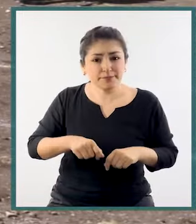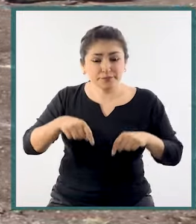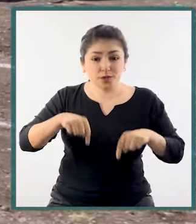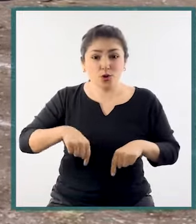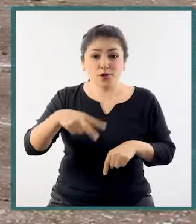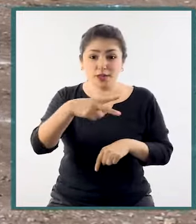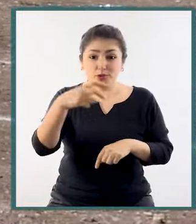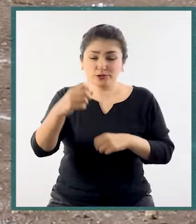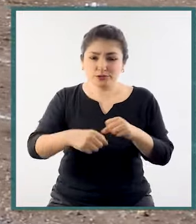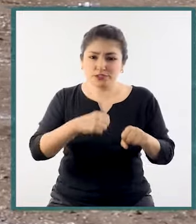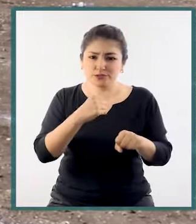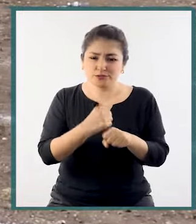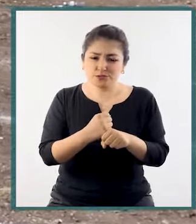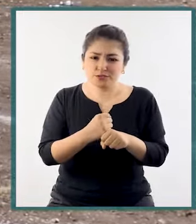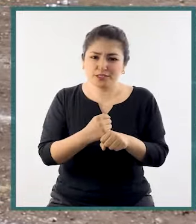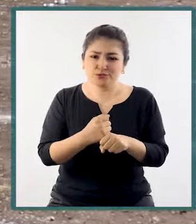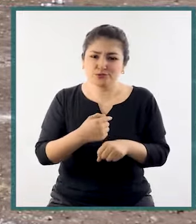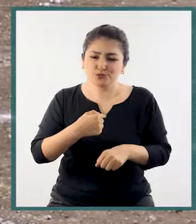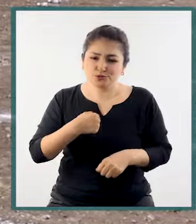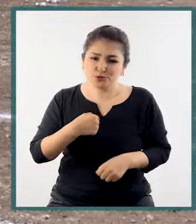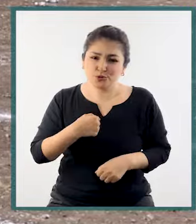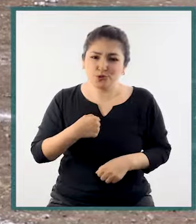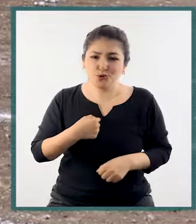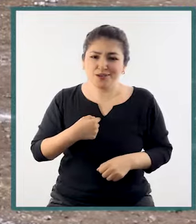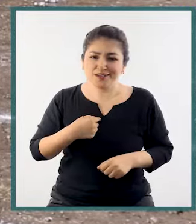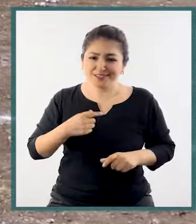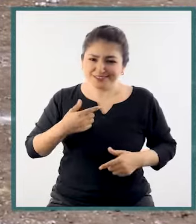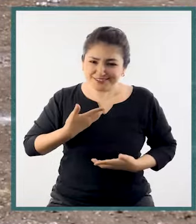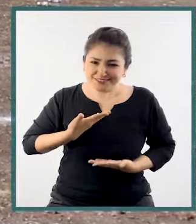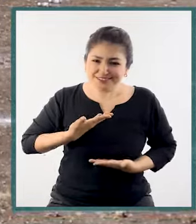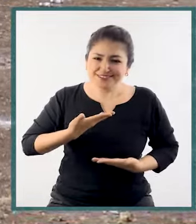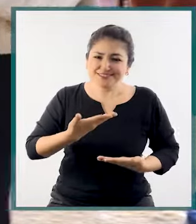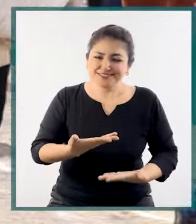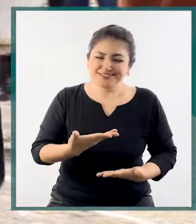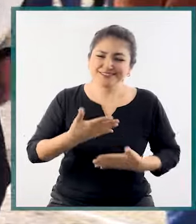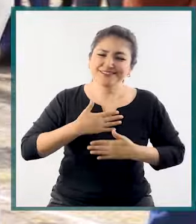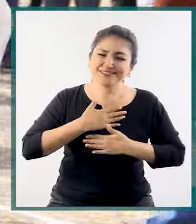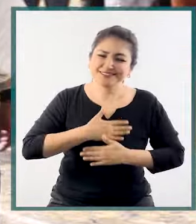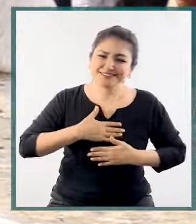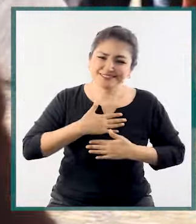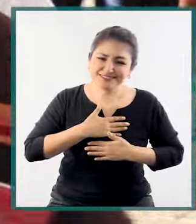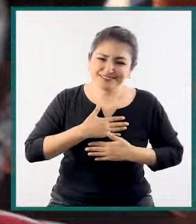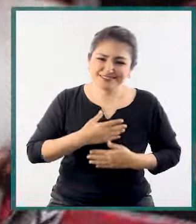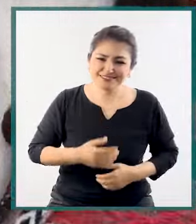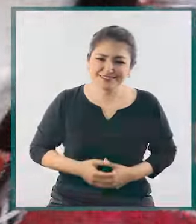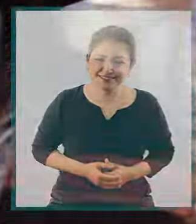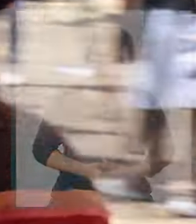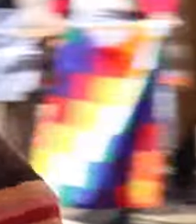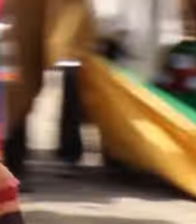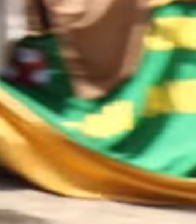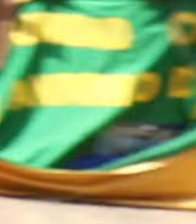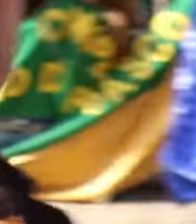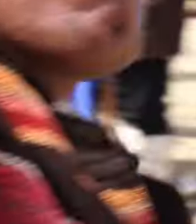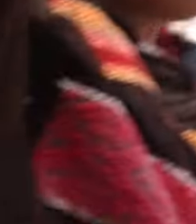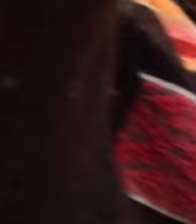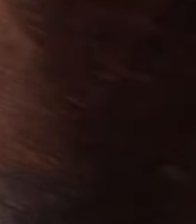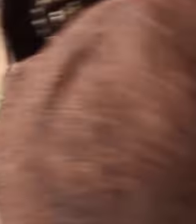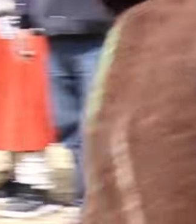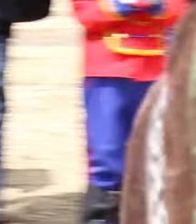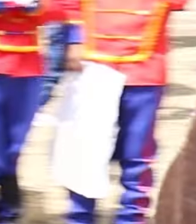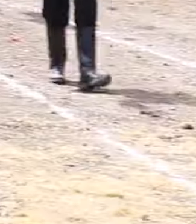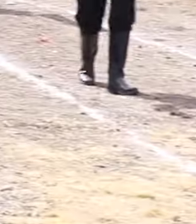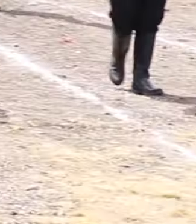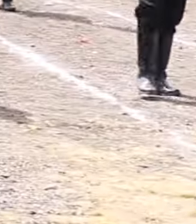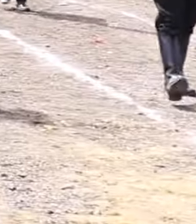Estamos aquí en modo bicentenario y fue un placer y un gusto estar aquí con ustedes. ¡Viva la mujer al Perú!